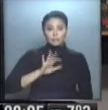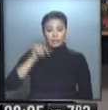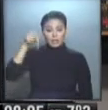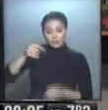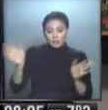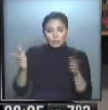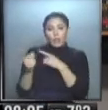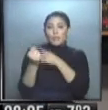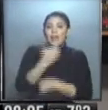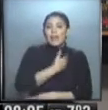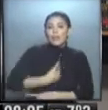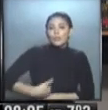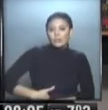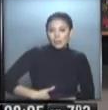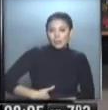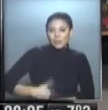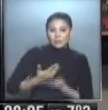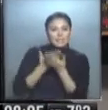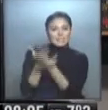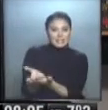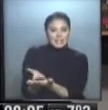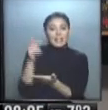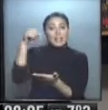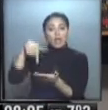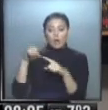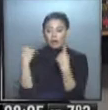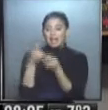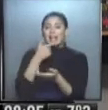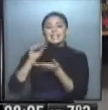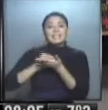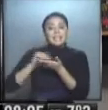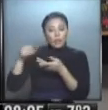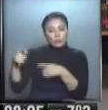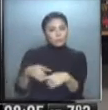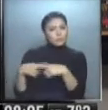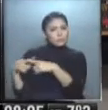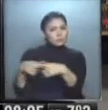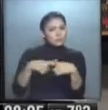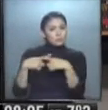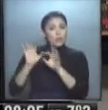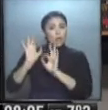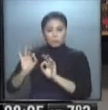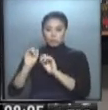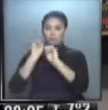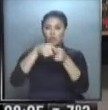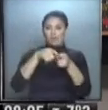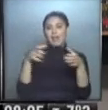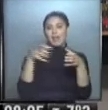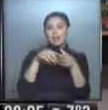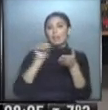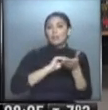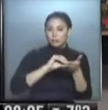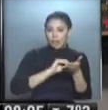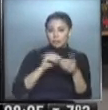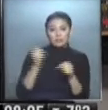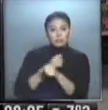del ejecutivo que va a tener ya la sanción en el día de hoy en el senado y este debate que va a pasar a la cámara de diputados- decimos que la